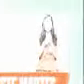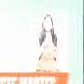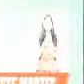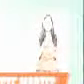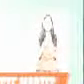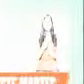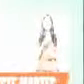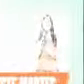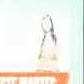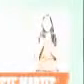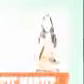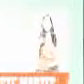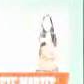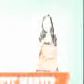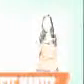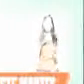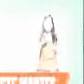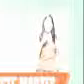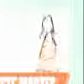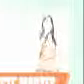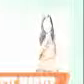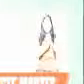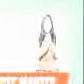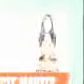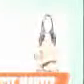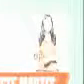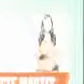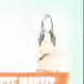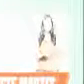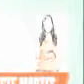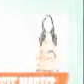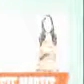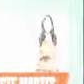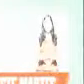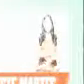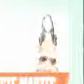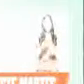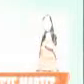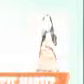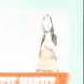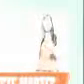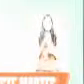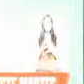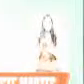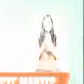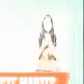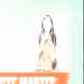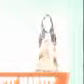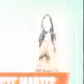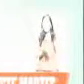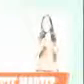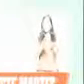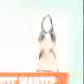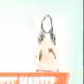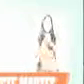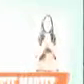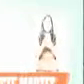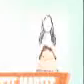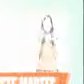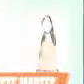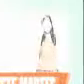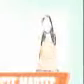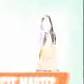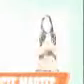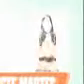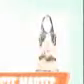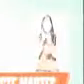nosotros que estamos planificando las actividades tomando en cuenta las dificultades que puede provocar este paro